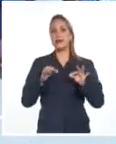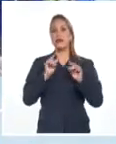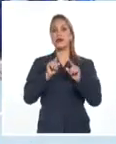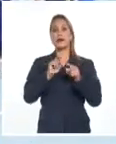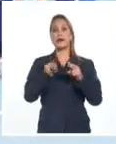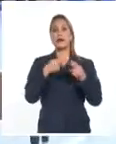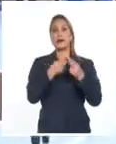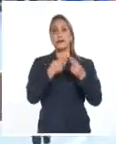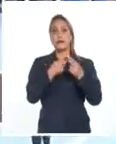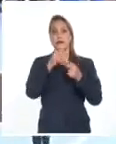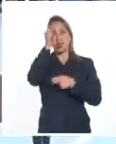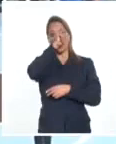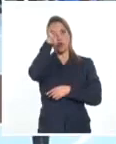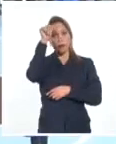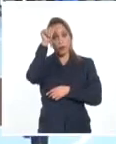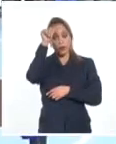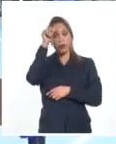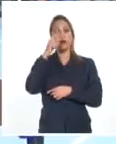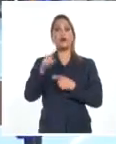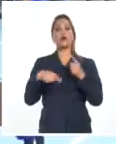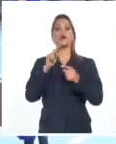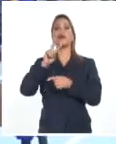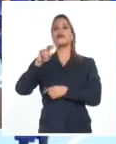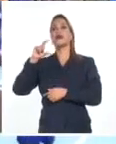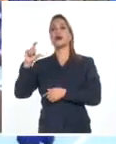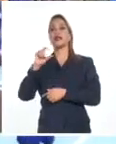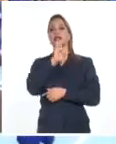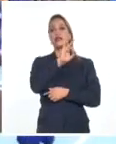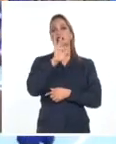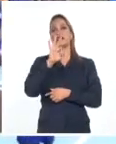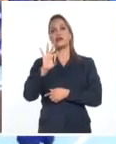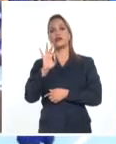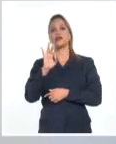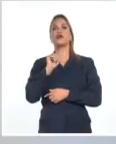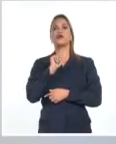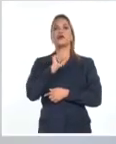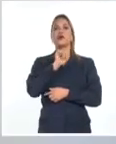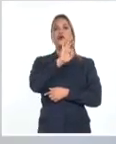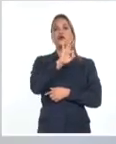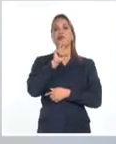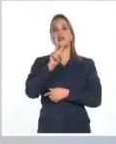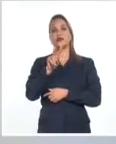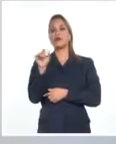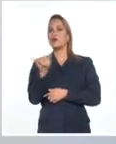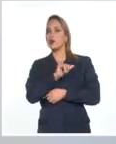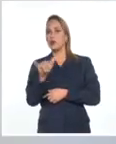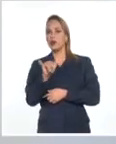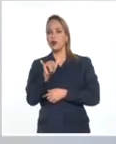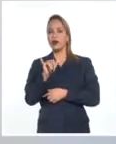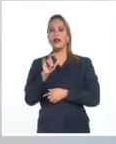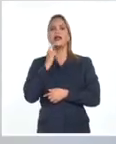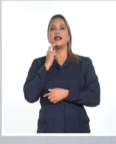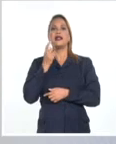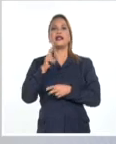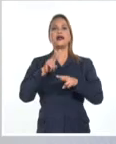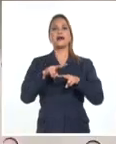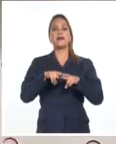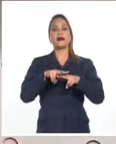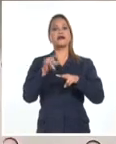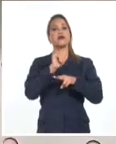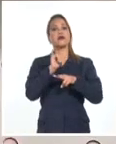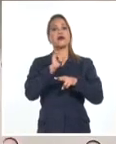del domingo, cedió ante Villa Clara 78-82, así como también los capitalinos, resbaló ante